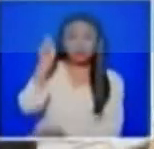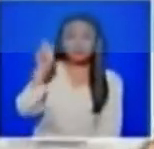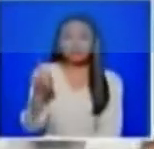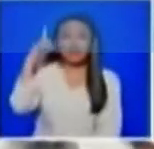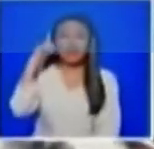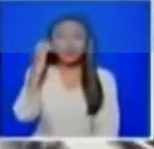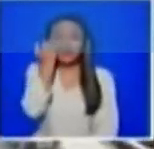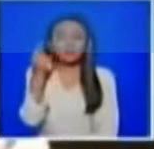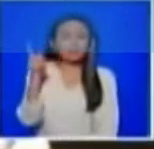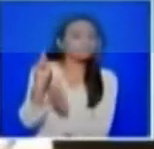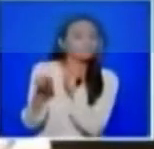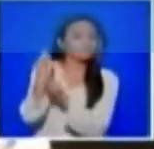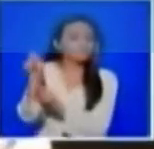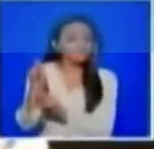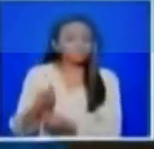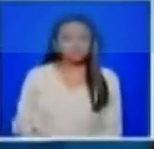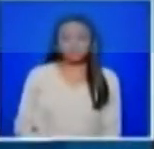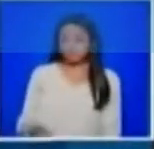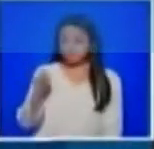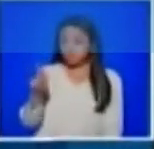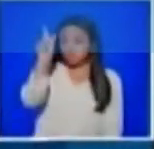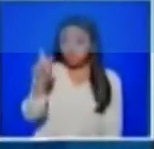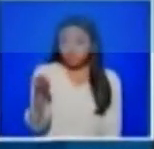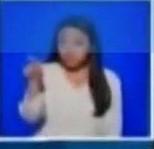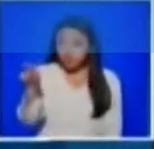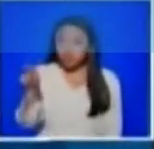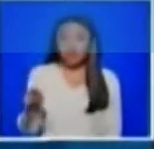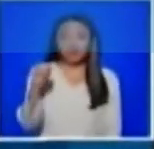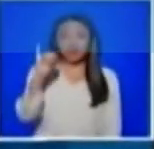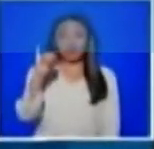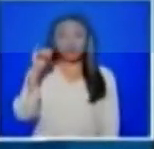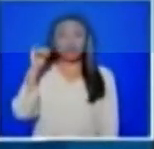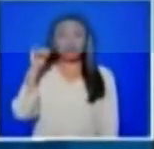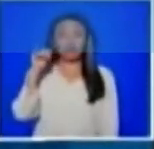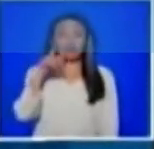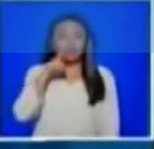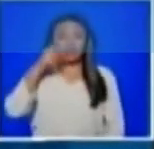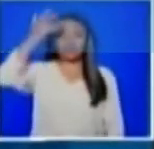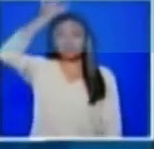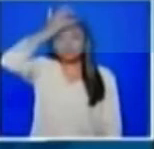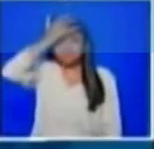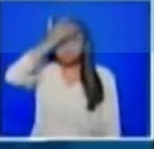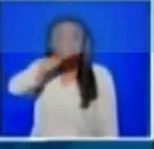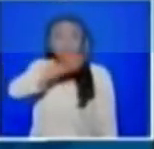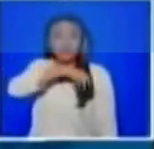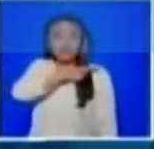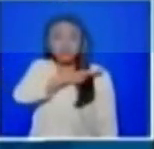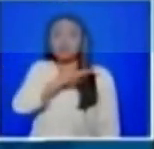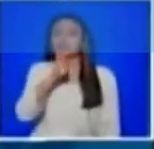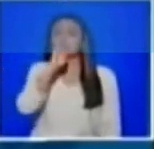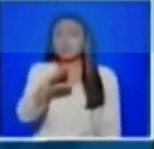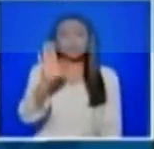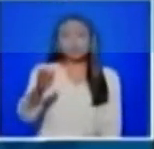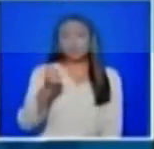la CONAIE, Leonidas Issa. Un señor que por siempre ha impuesto su tesis de prepotencia y una agenda propia